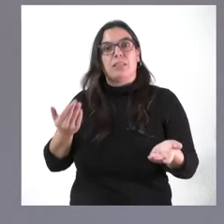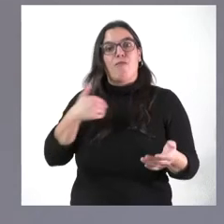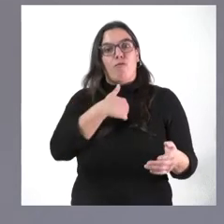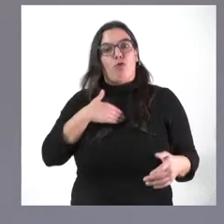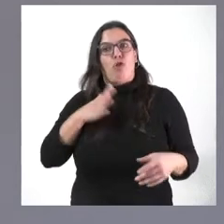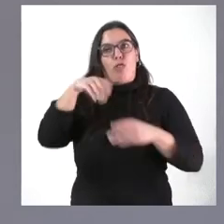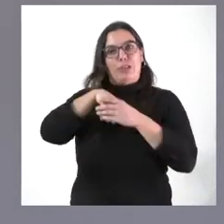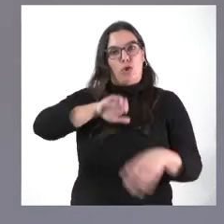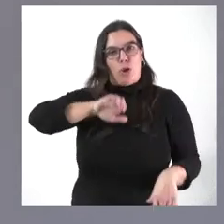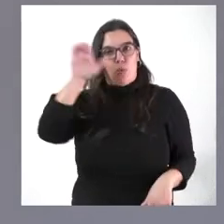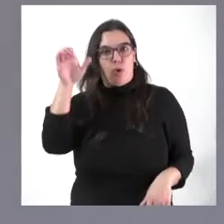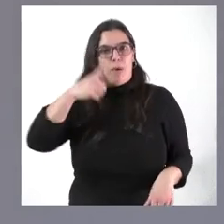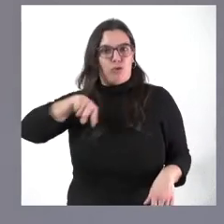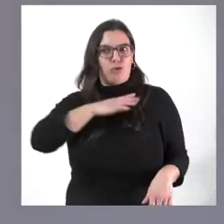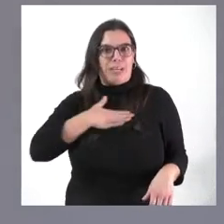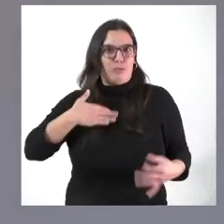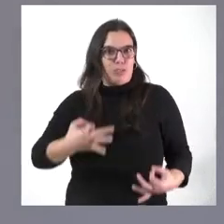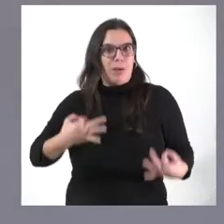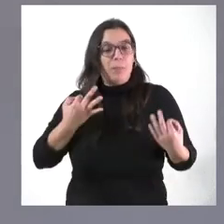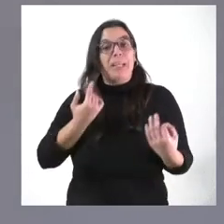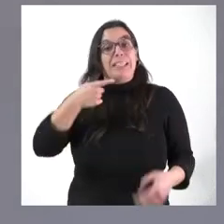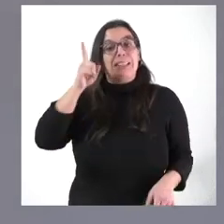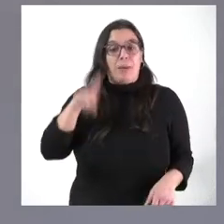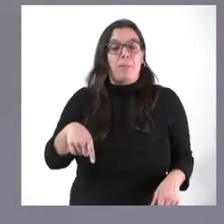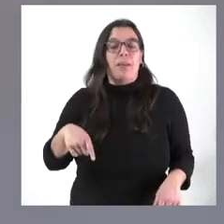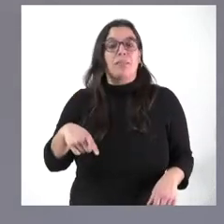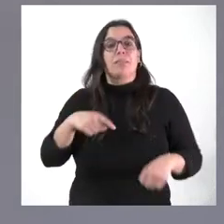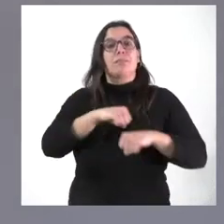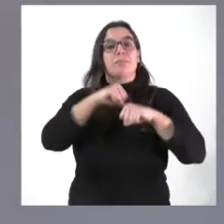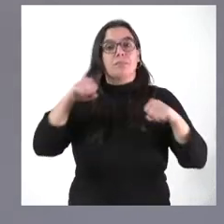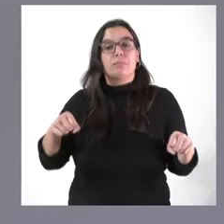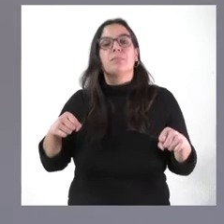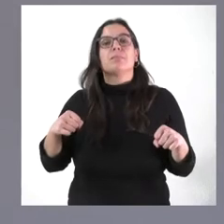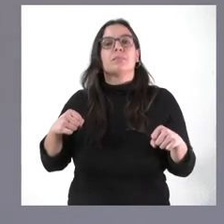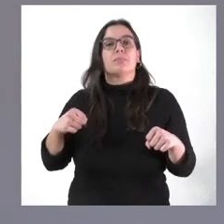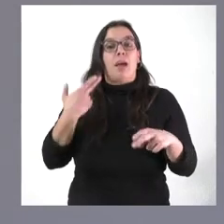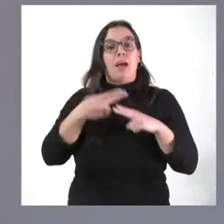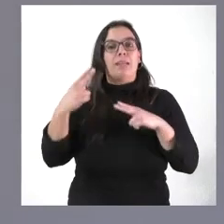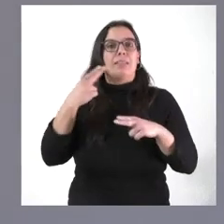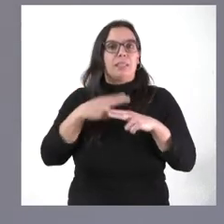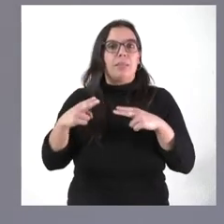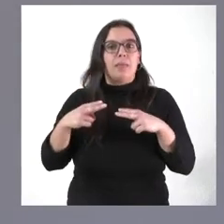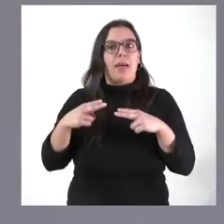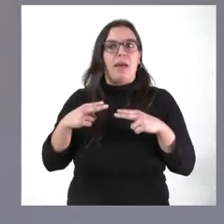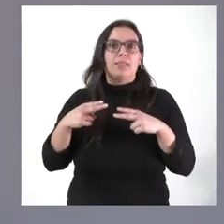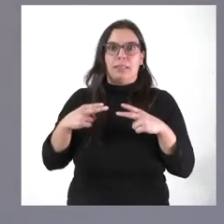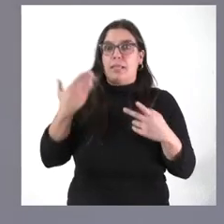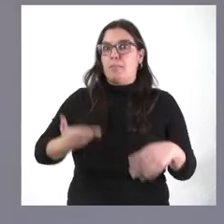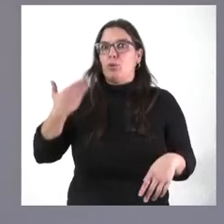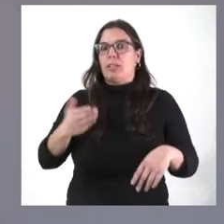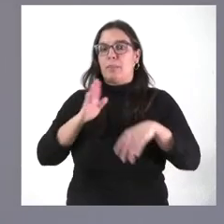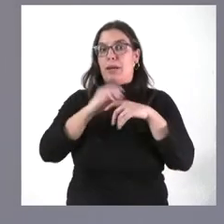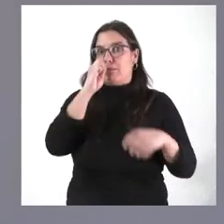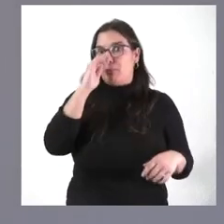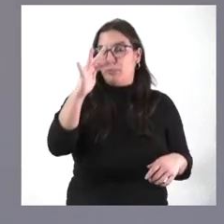europeo que siempre hemos querido desarrollar y a la vez pues reforzar unas actividades en donde nos jugamos mucho en los próximos ejercicios